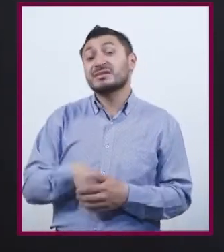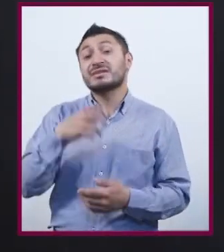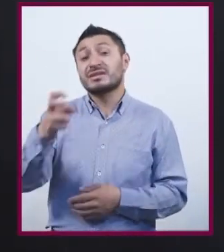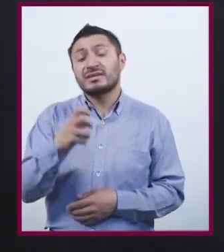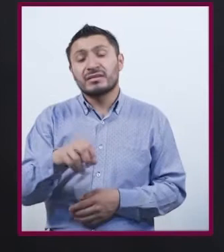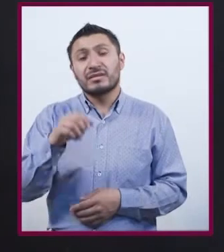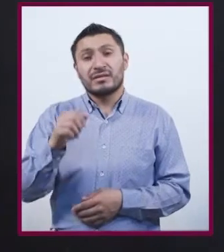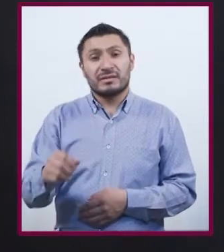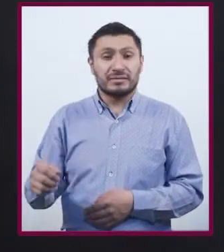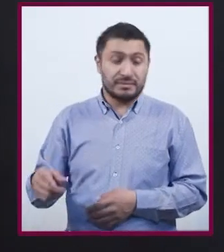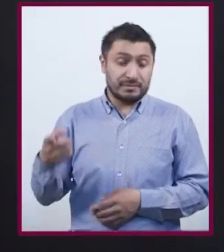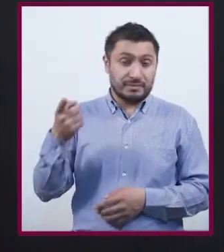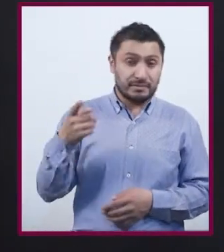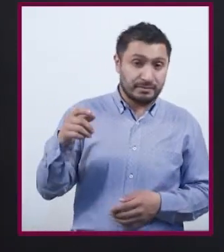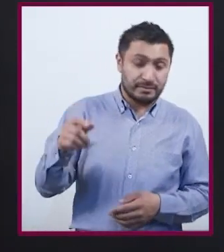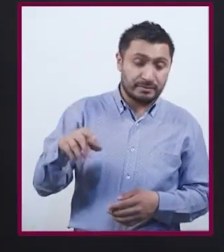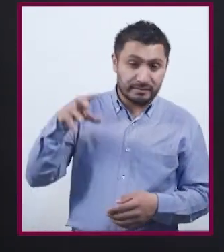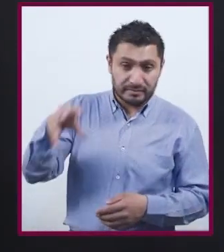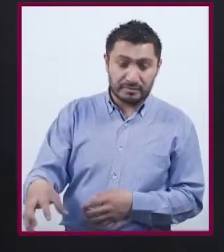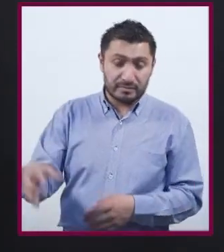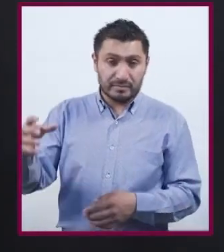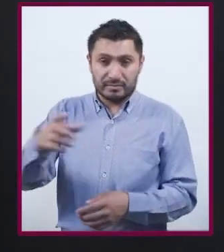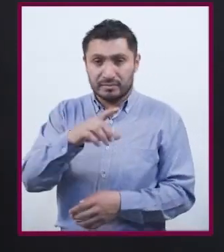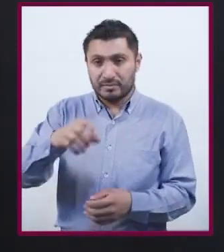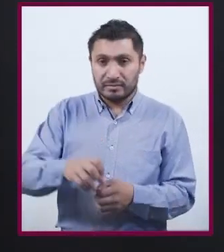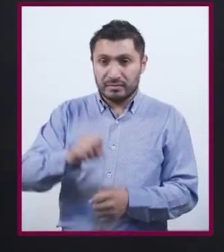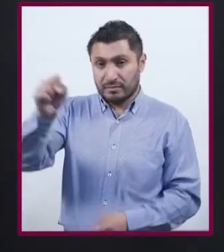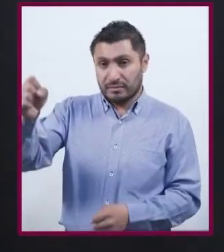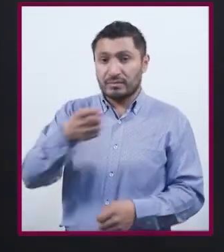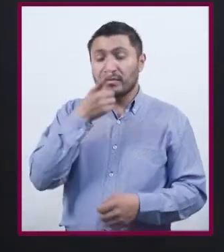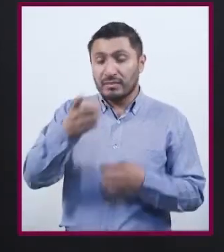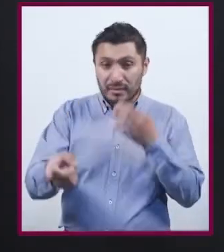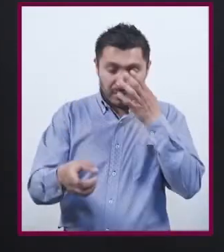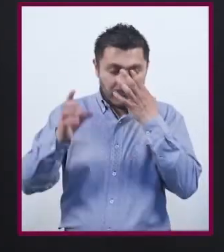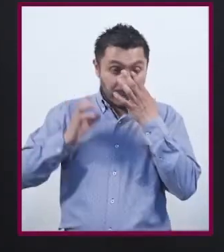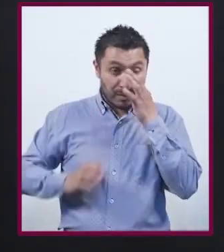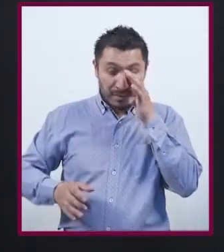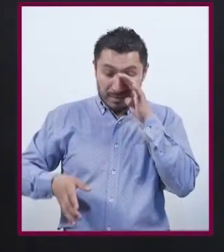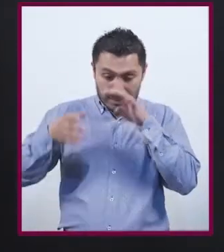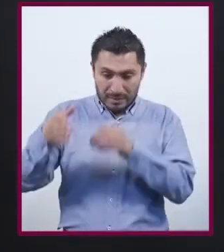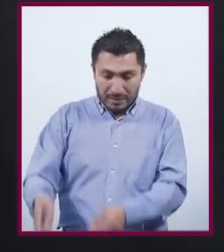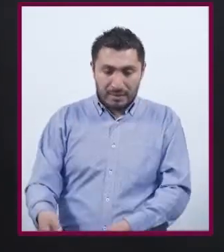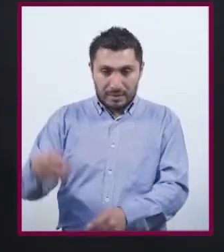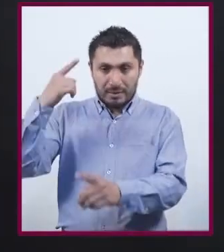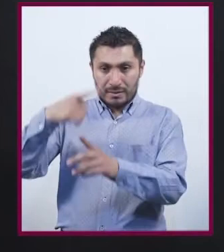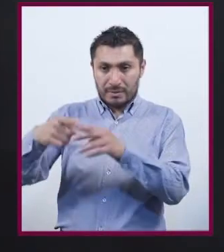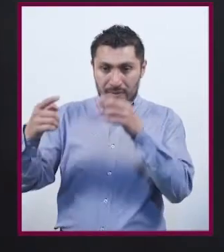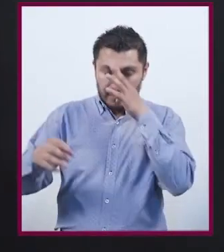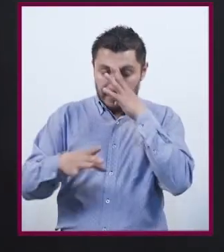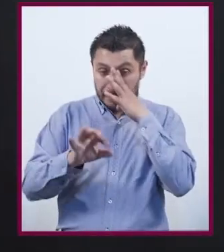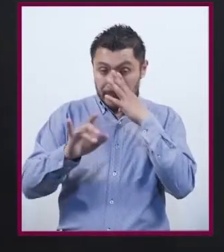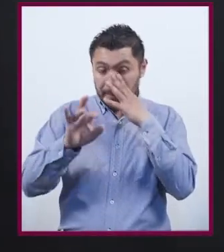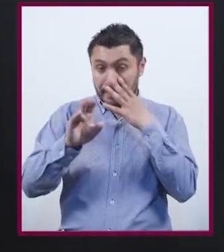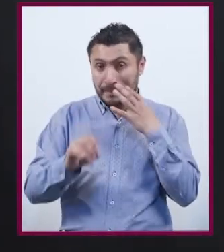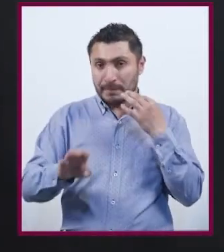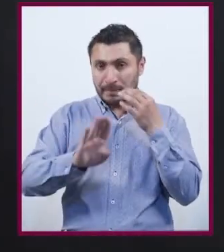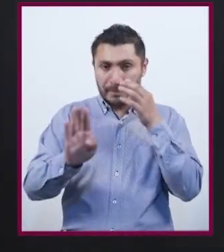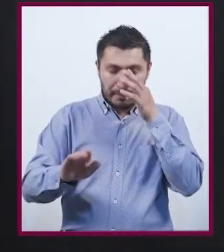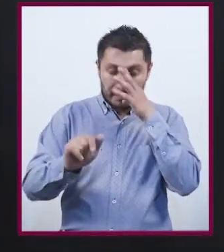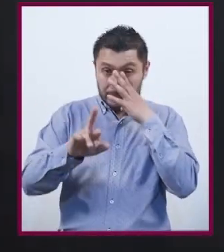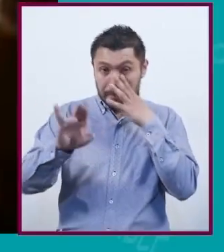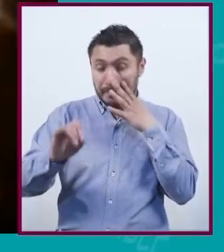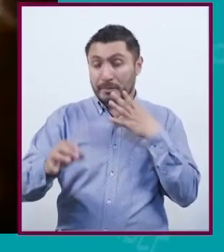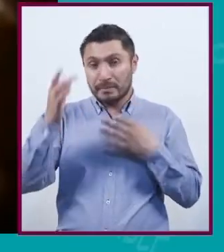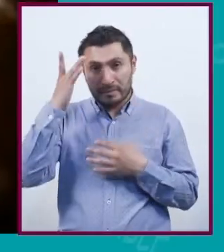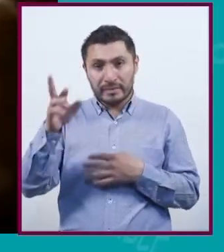Constitucional dispuso que los cuerpos se enterrasen en el cementerio del barrio de San Román, lo más lejos posible del centro